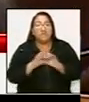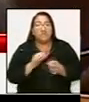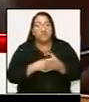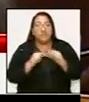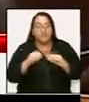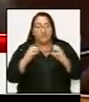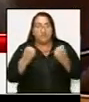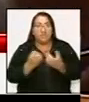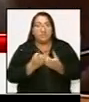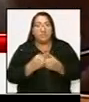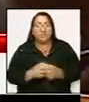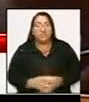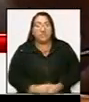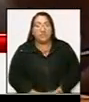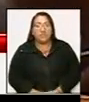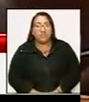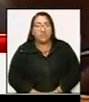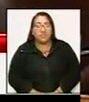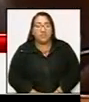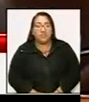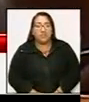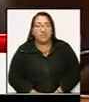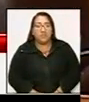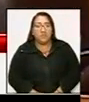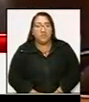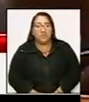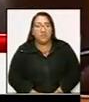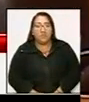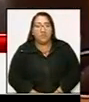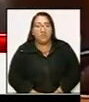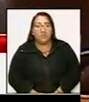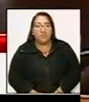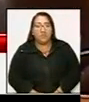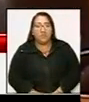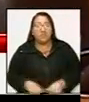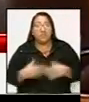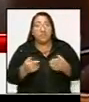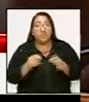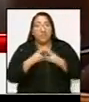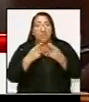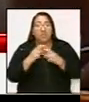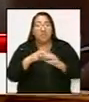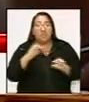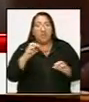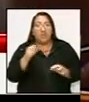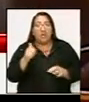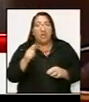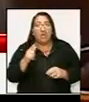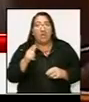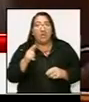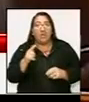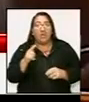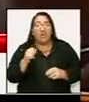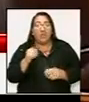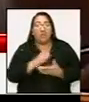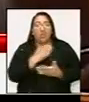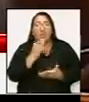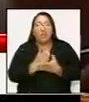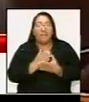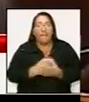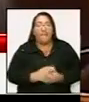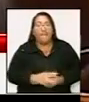este Parlamento le dedique una sesión especial del Pleno a la